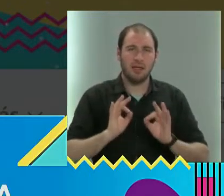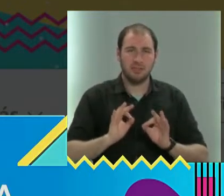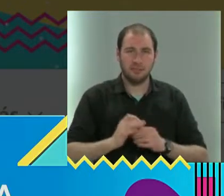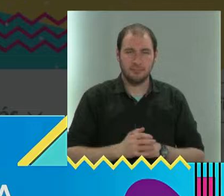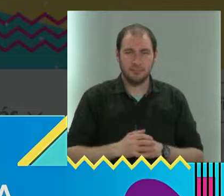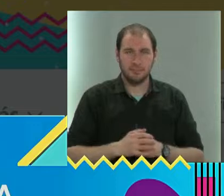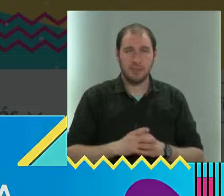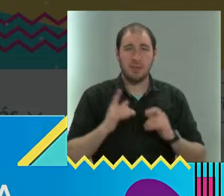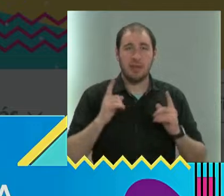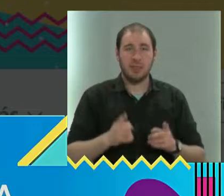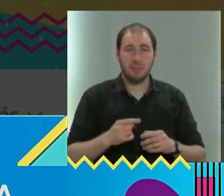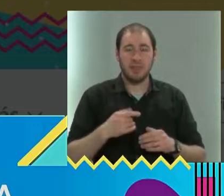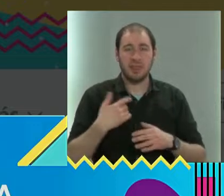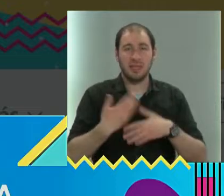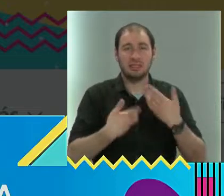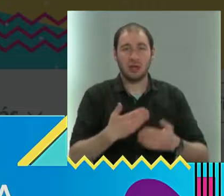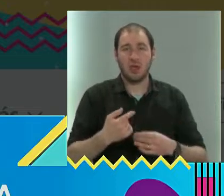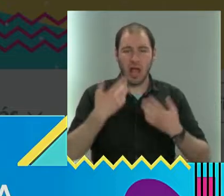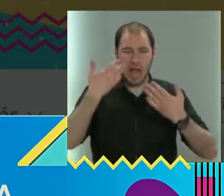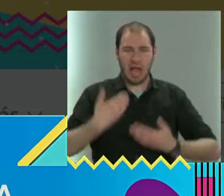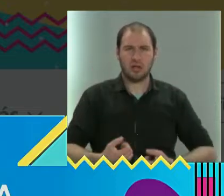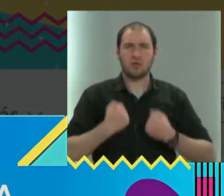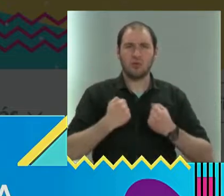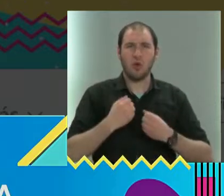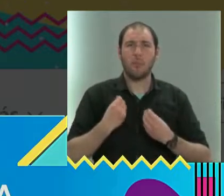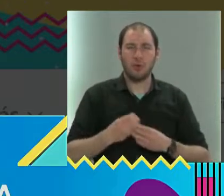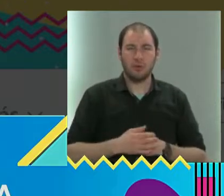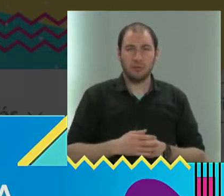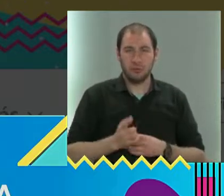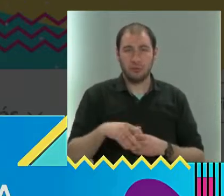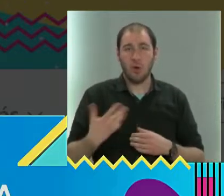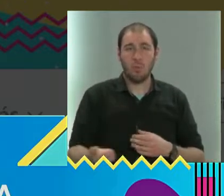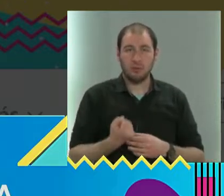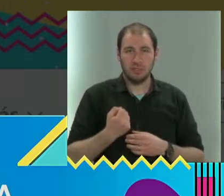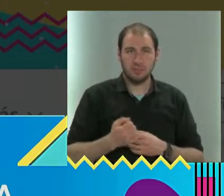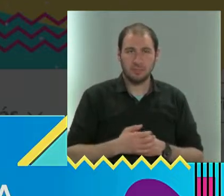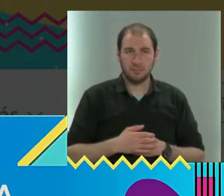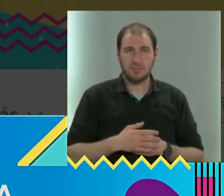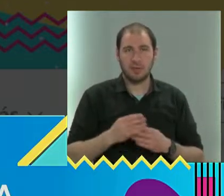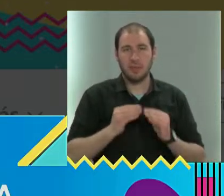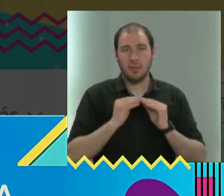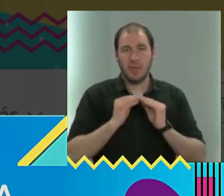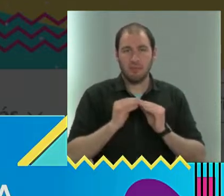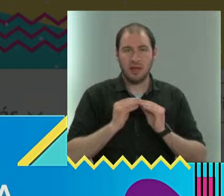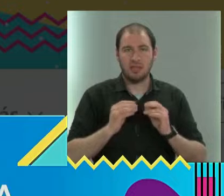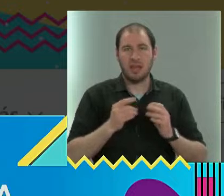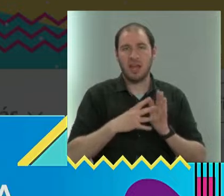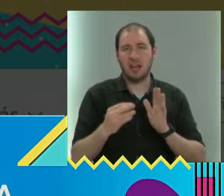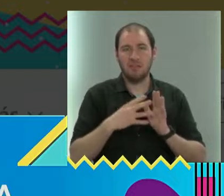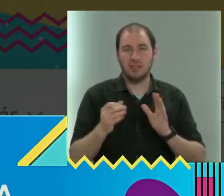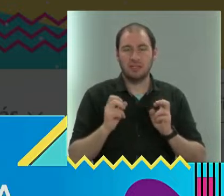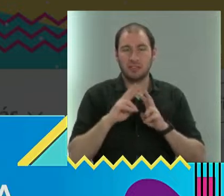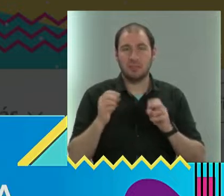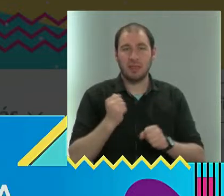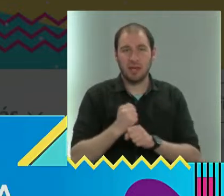a partir también del desarrollo de lo actitudinal. Quienes hemos tenido la oportunidad de debatir con referentes del mundo